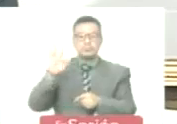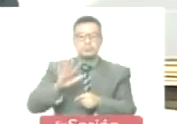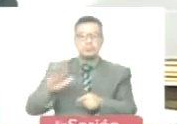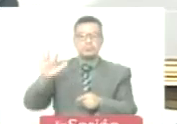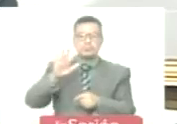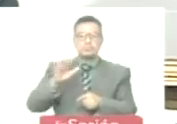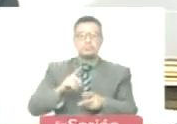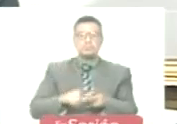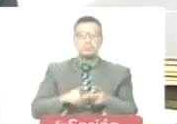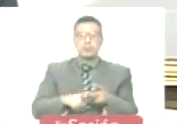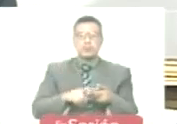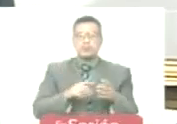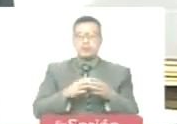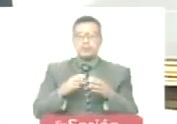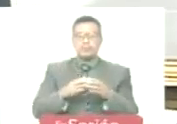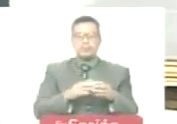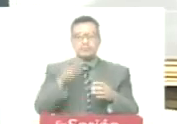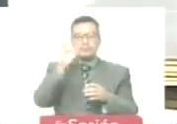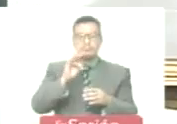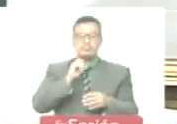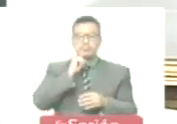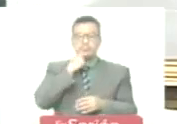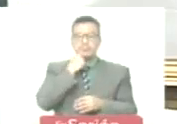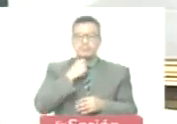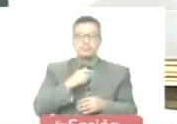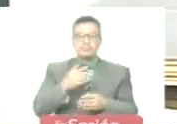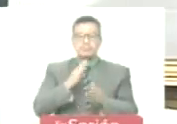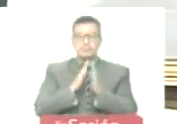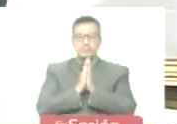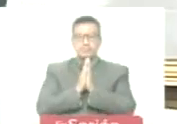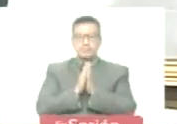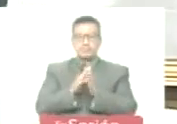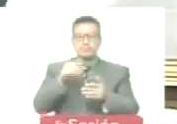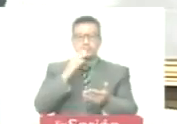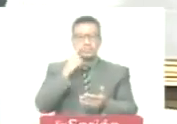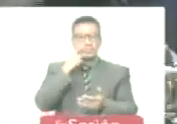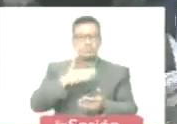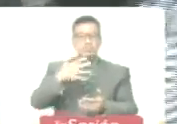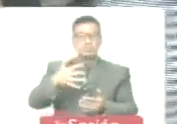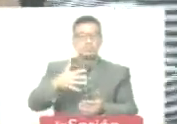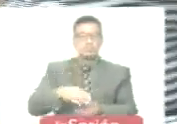de Venezuela ante la Federación de Rusia, por favor, sírvanse a manifestarlo con la señal de costumbre.